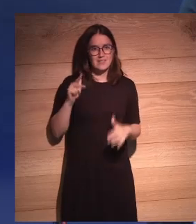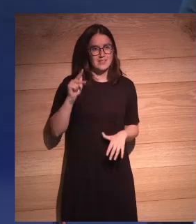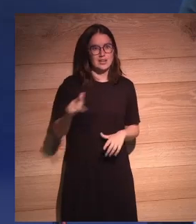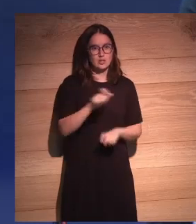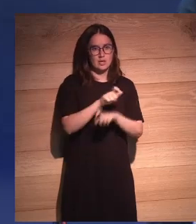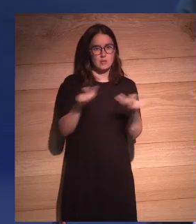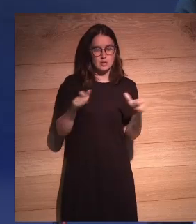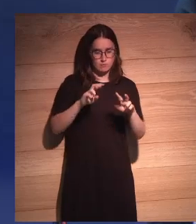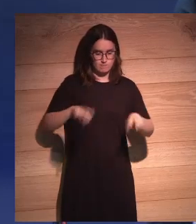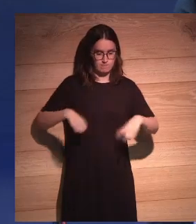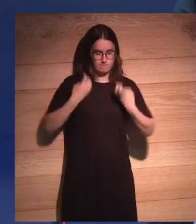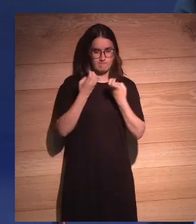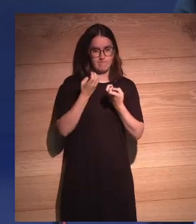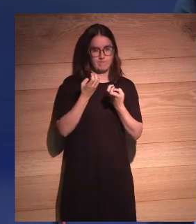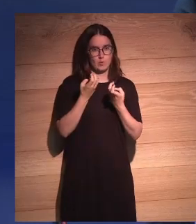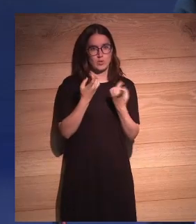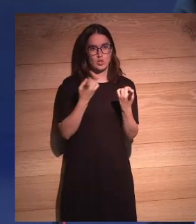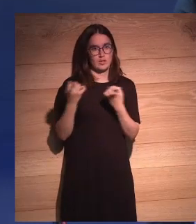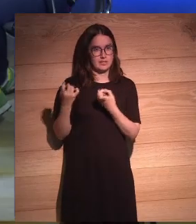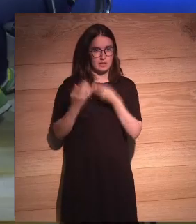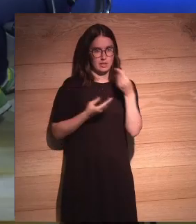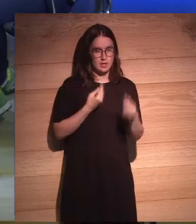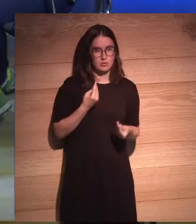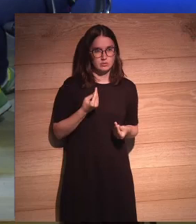que la gente se reconstruya biográficamente cuando necesita hacerlo.